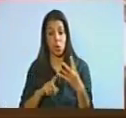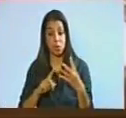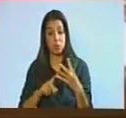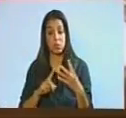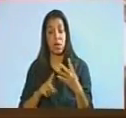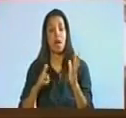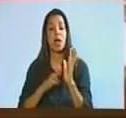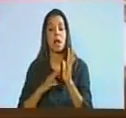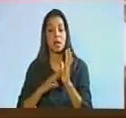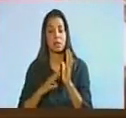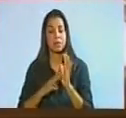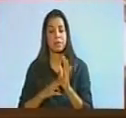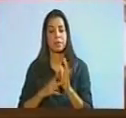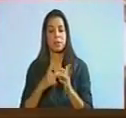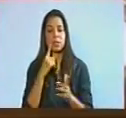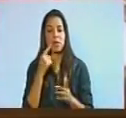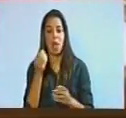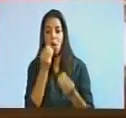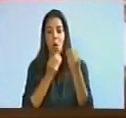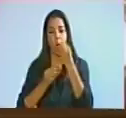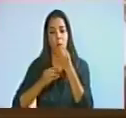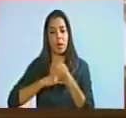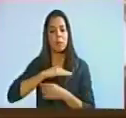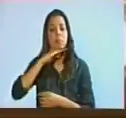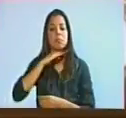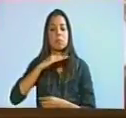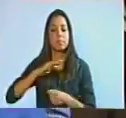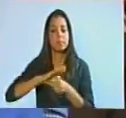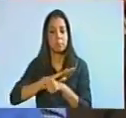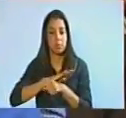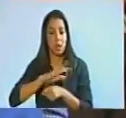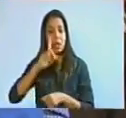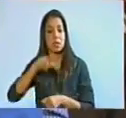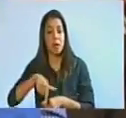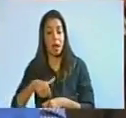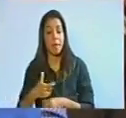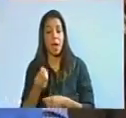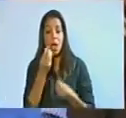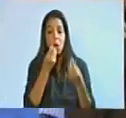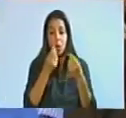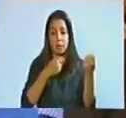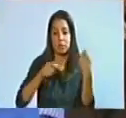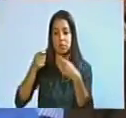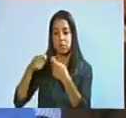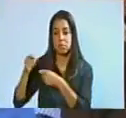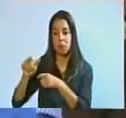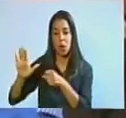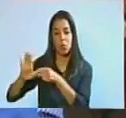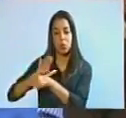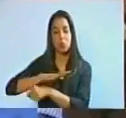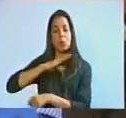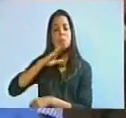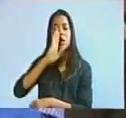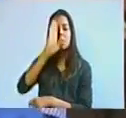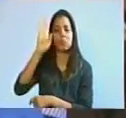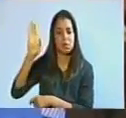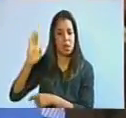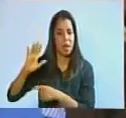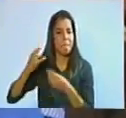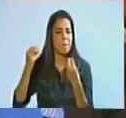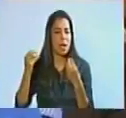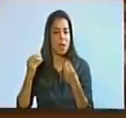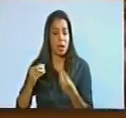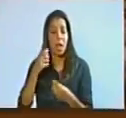la seguridad y soberanía alimentaria, así como el abastecimiento soberano para satisfacer